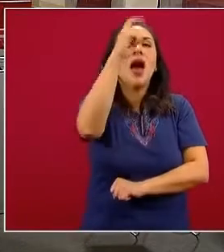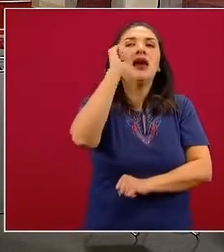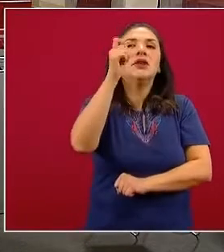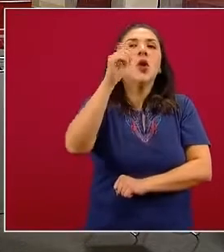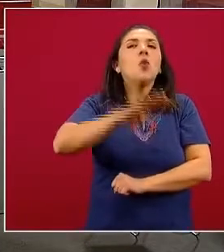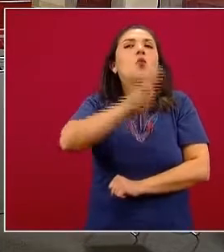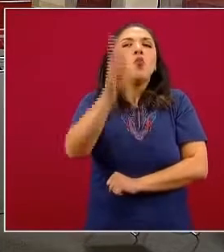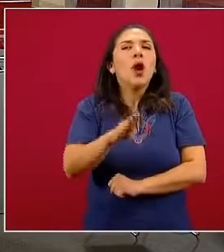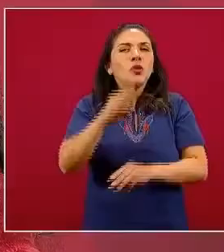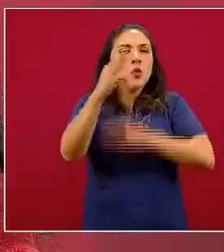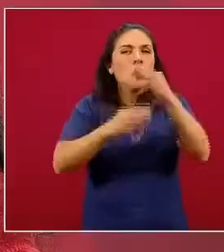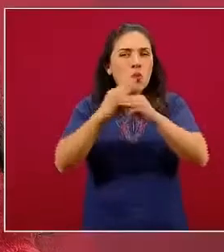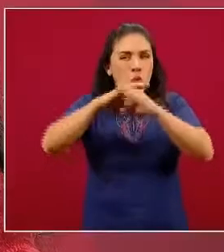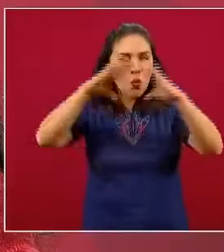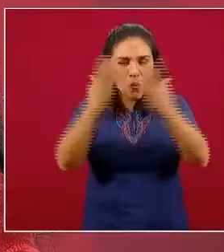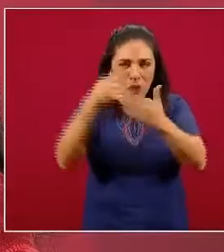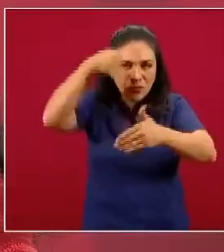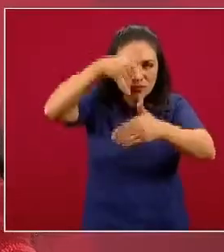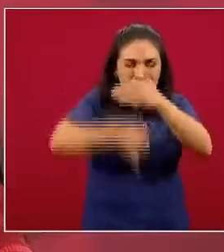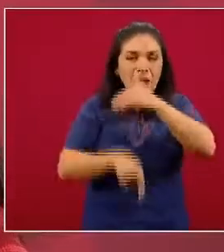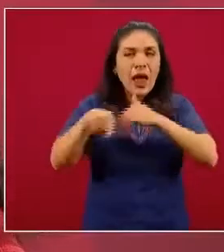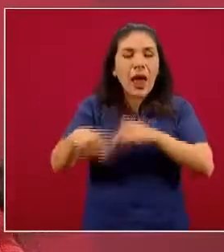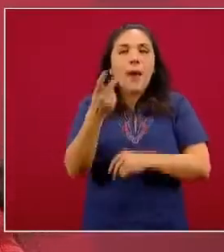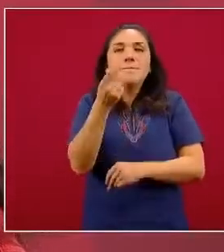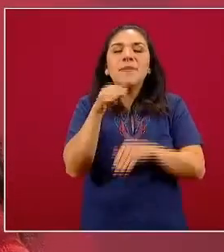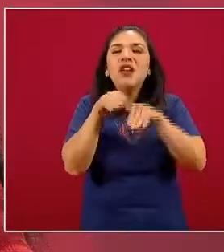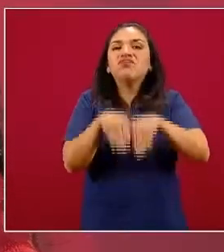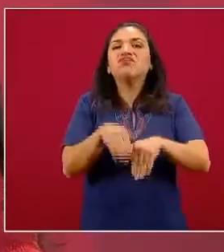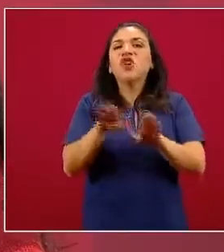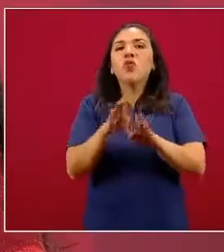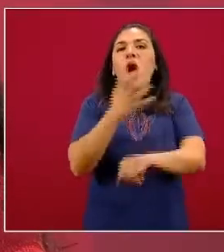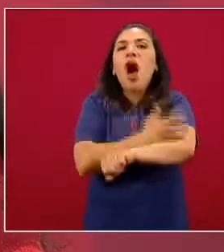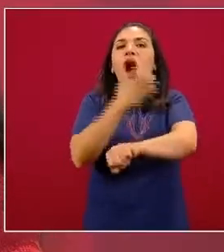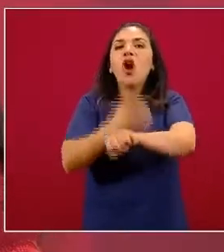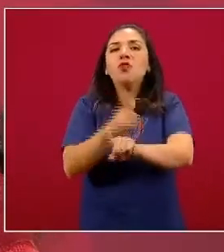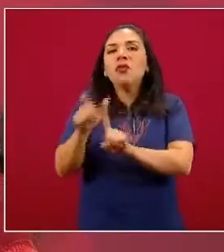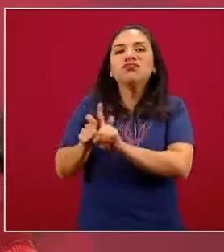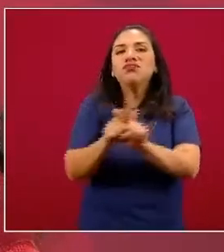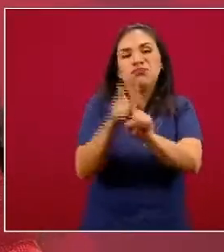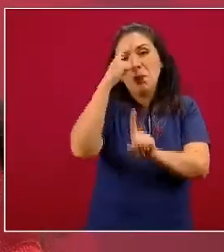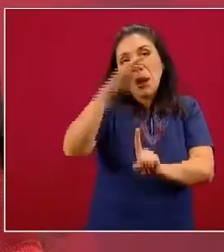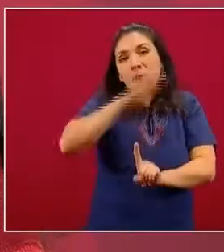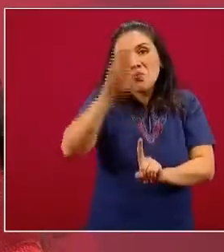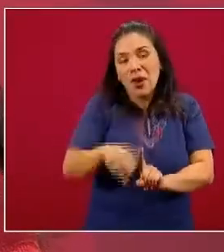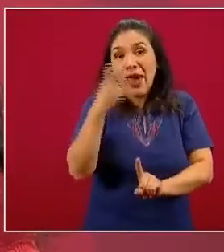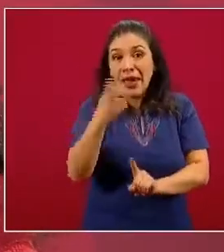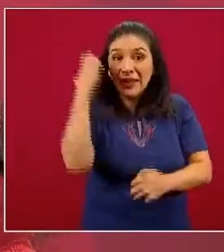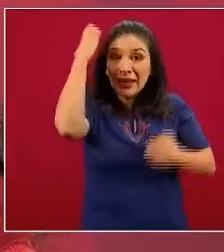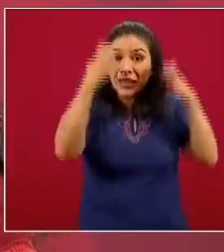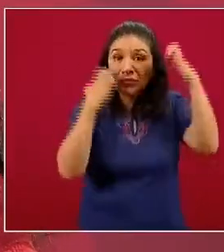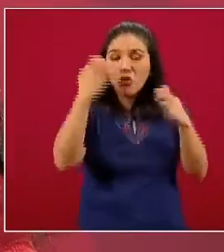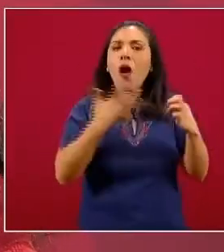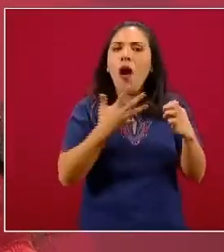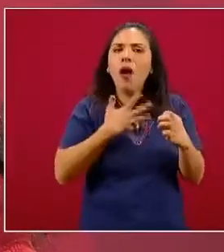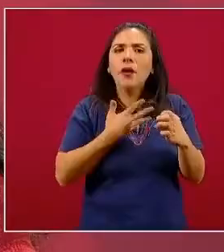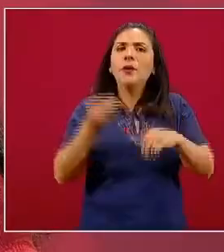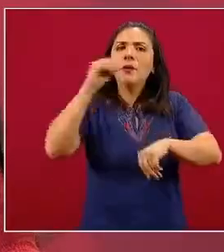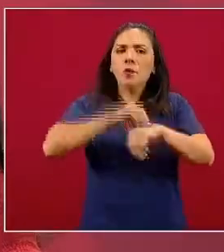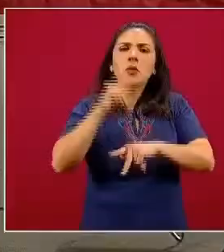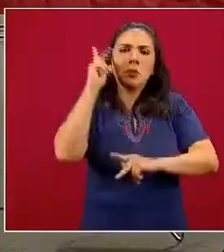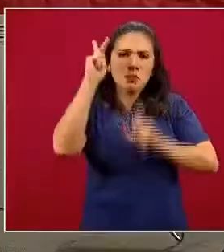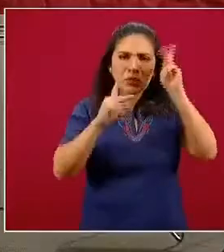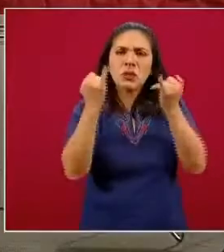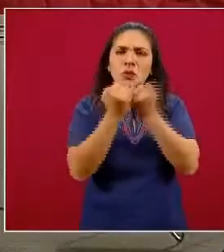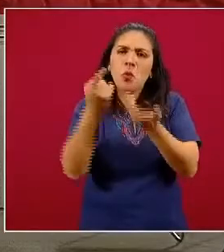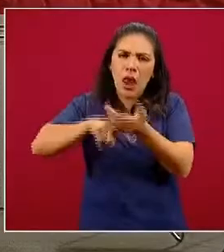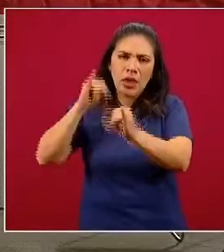el compañero que nos guía a partir de la muerte. Y esta exposición tendrá una visita